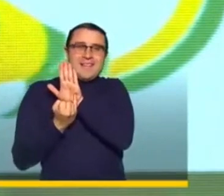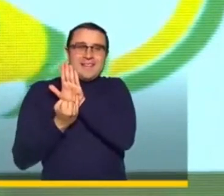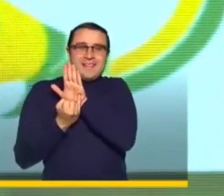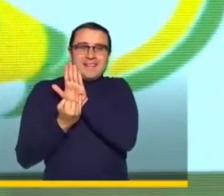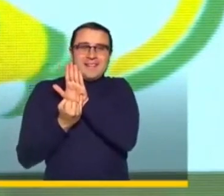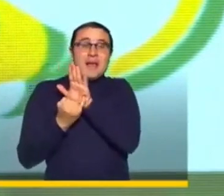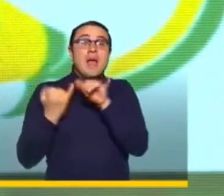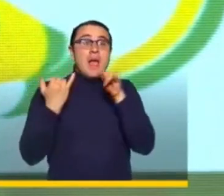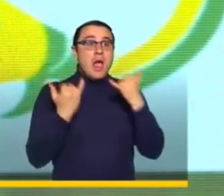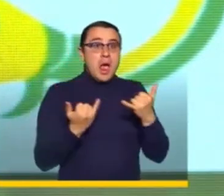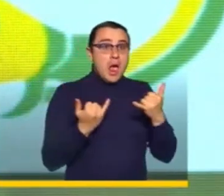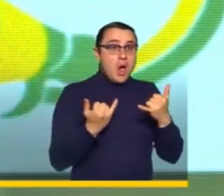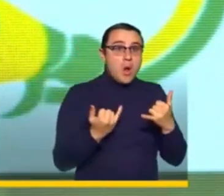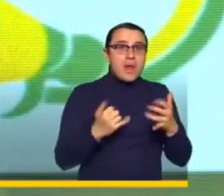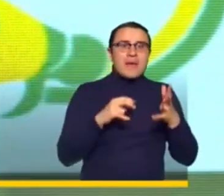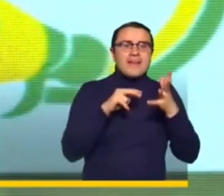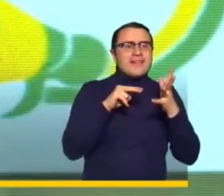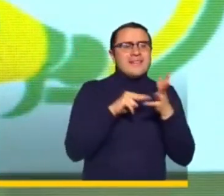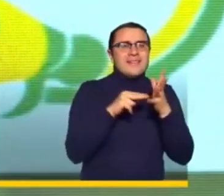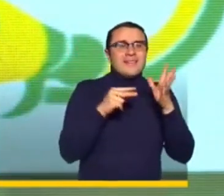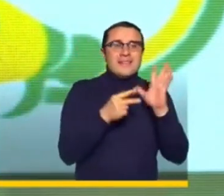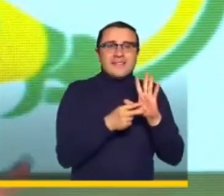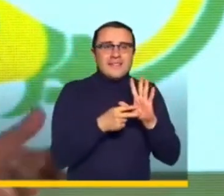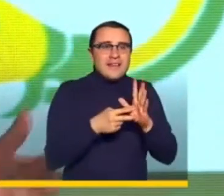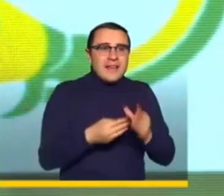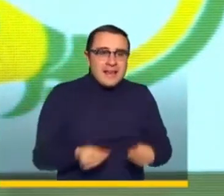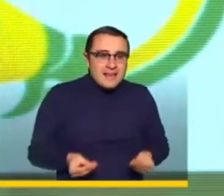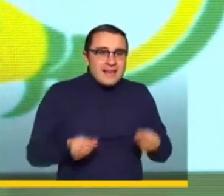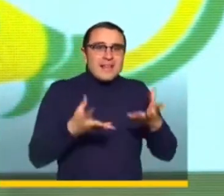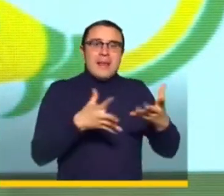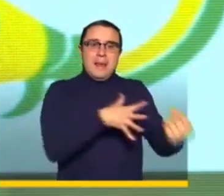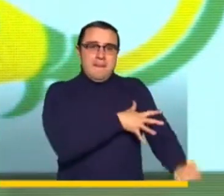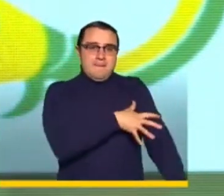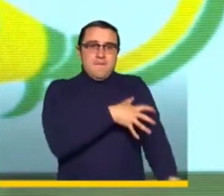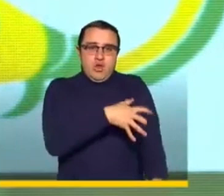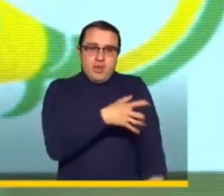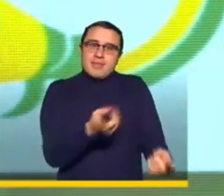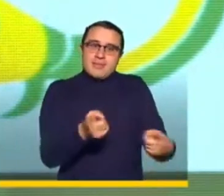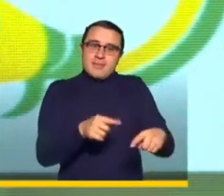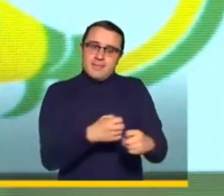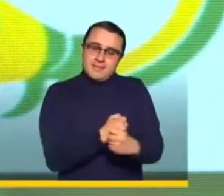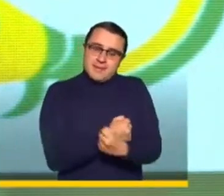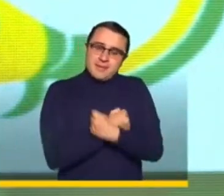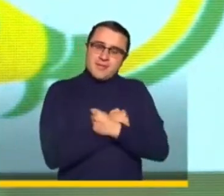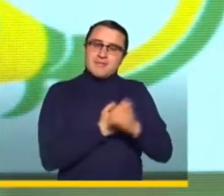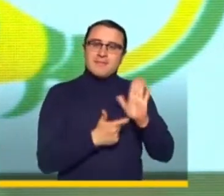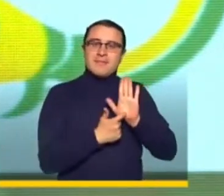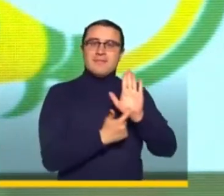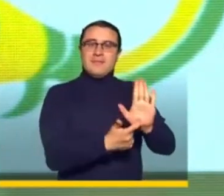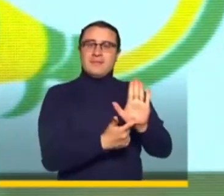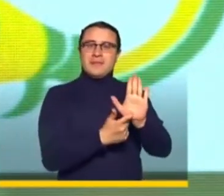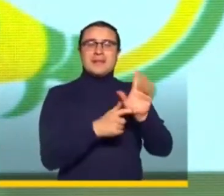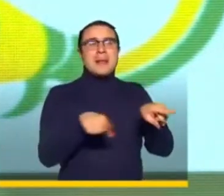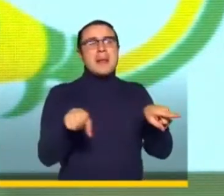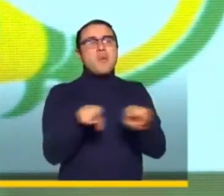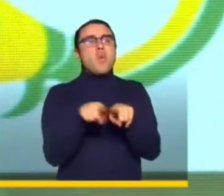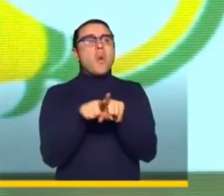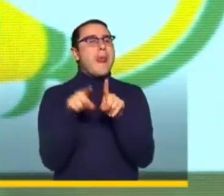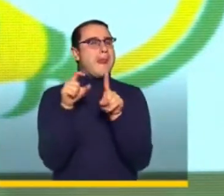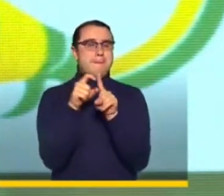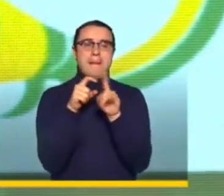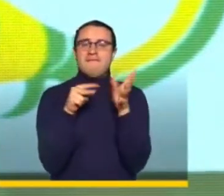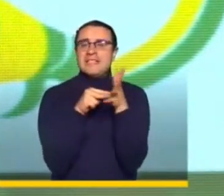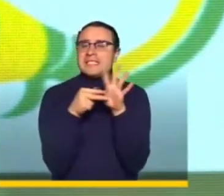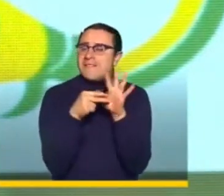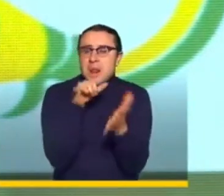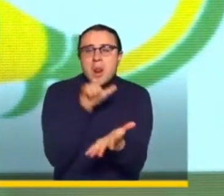hacer unos que digan poder es amor también. Se vuelven sinónimos, porque cuando